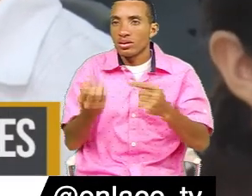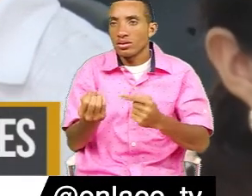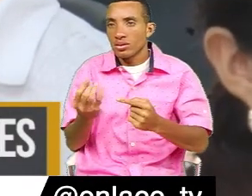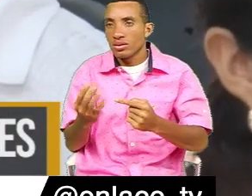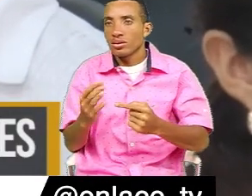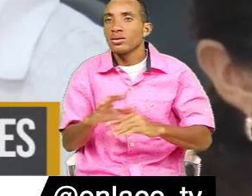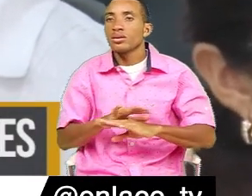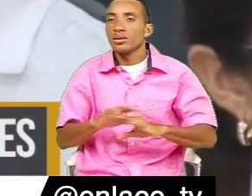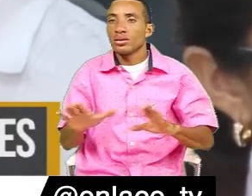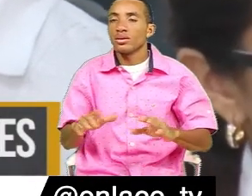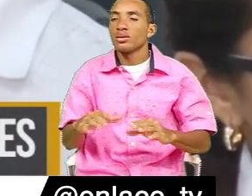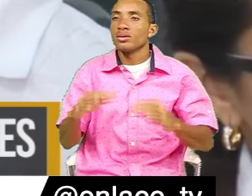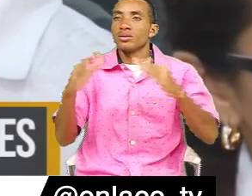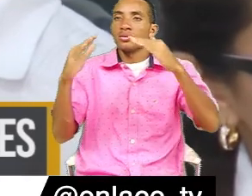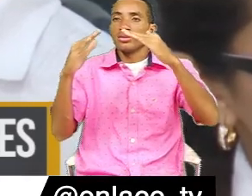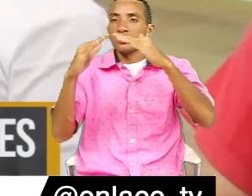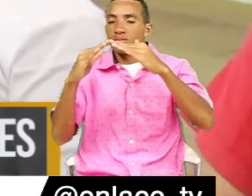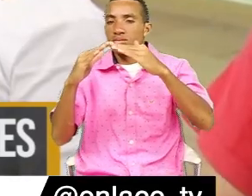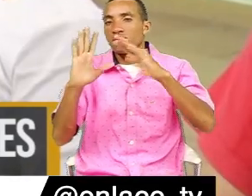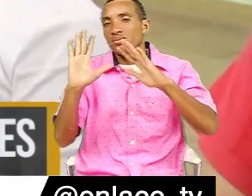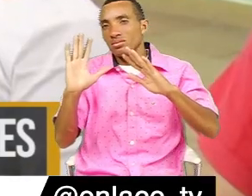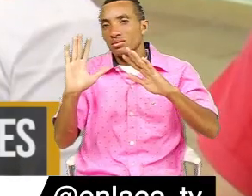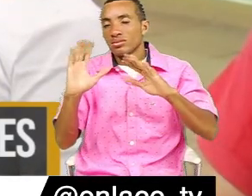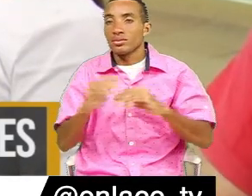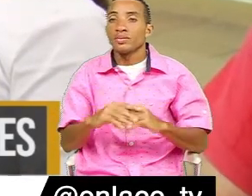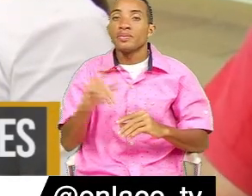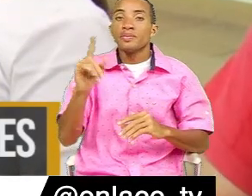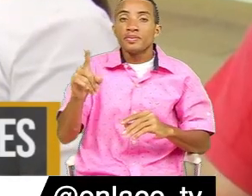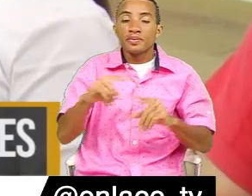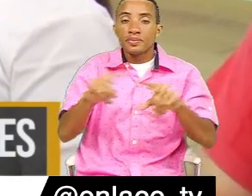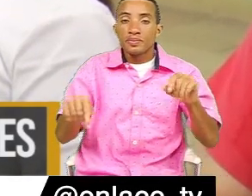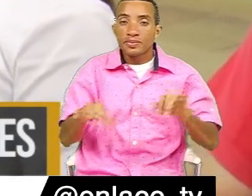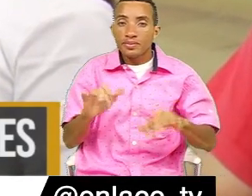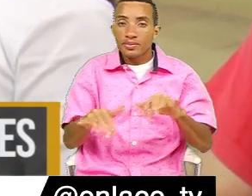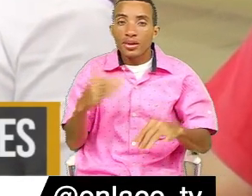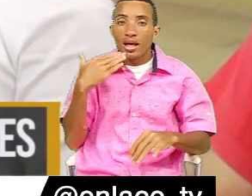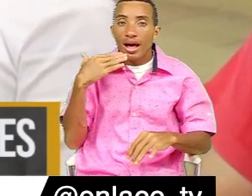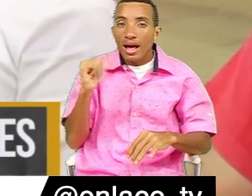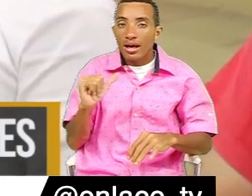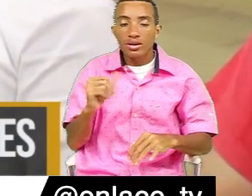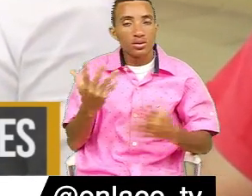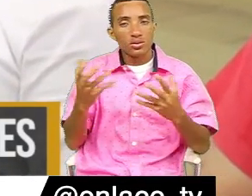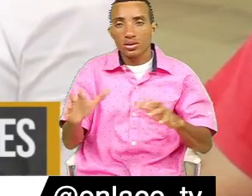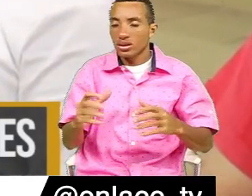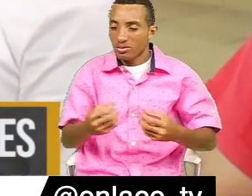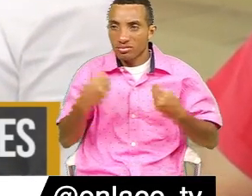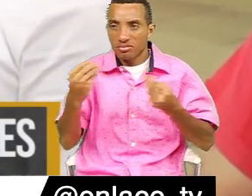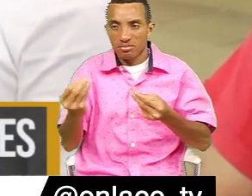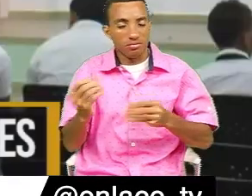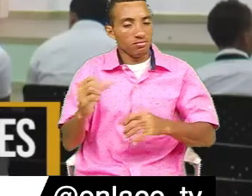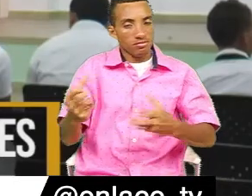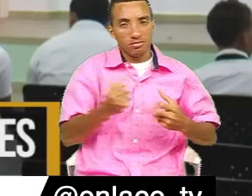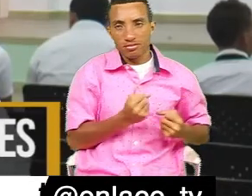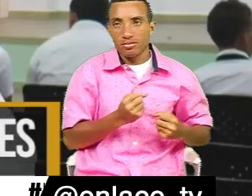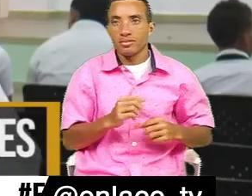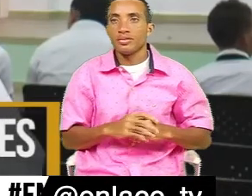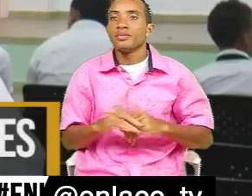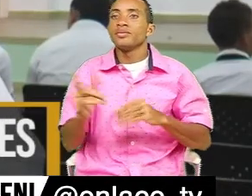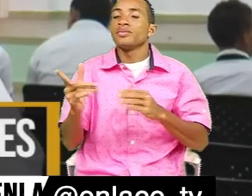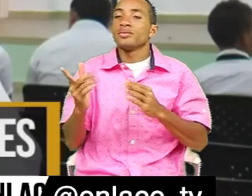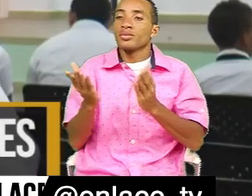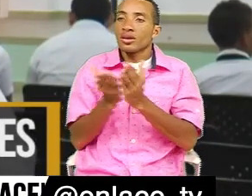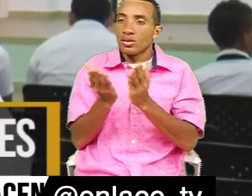en cuestiones de plantas físicas, pero la Secretaría de Educación no ha querido dar el dinero. Los estudiantes representados por sus personeros